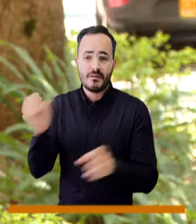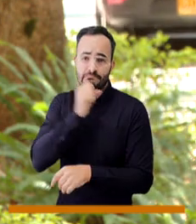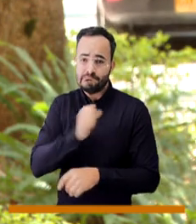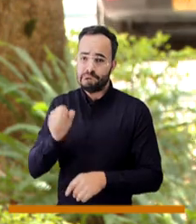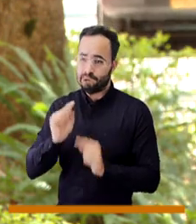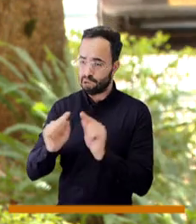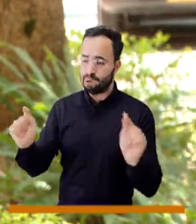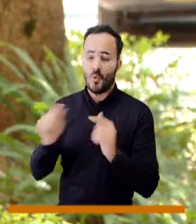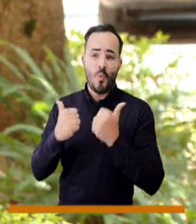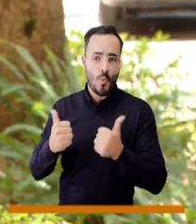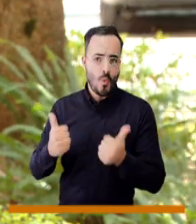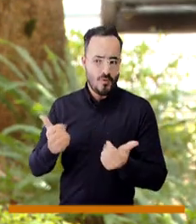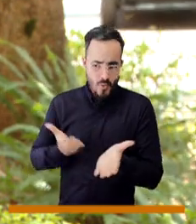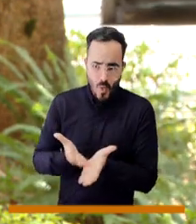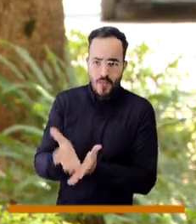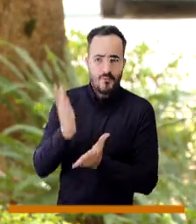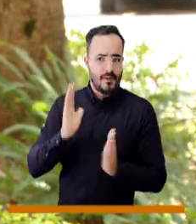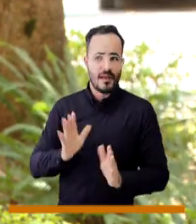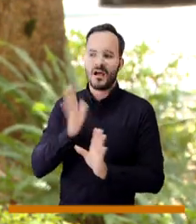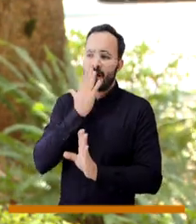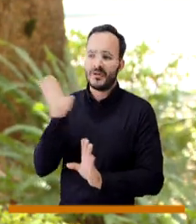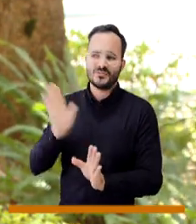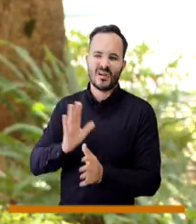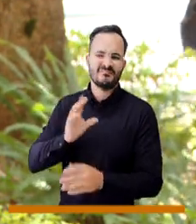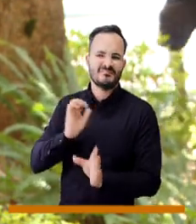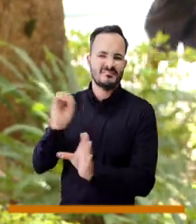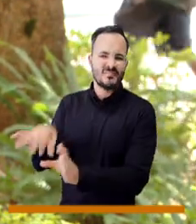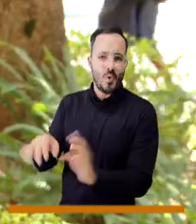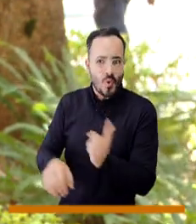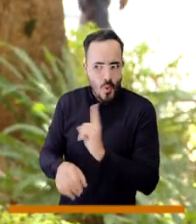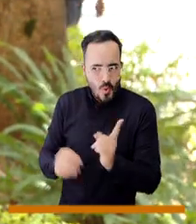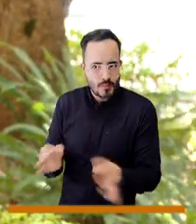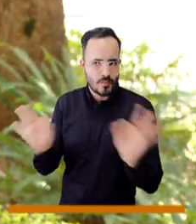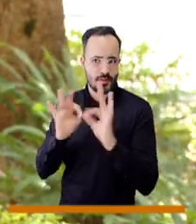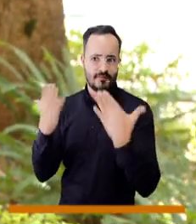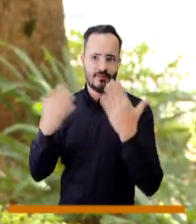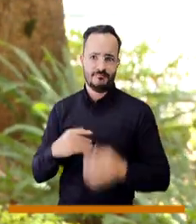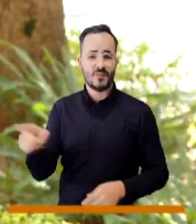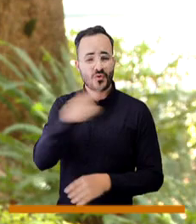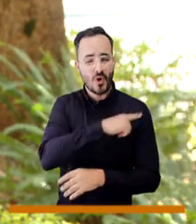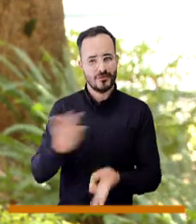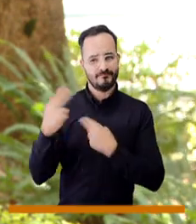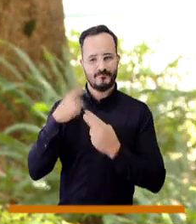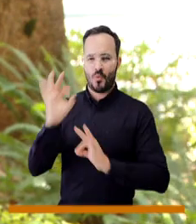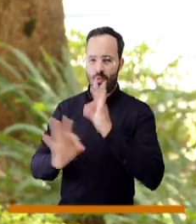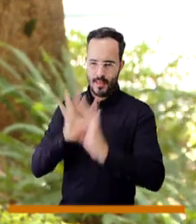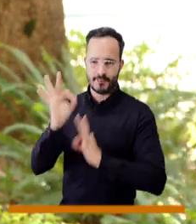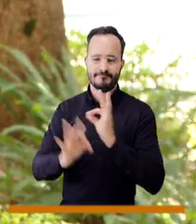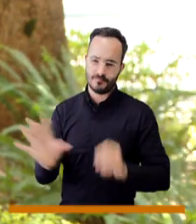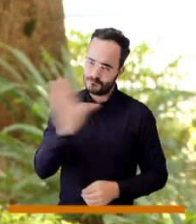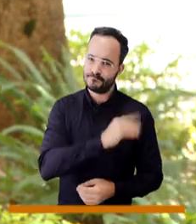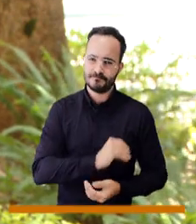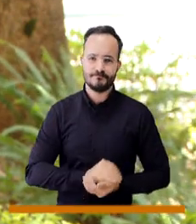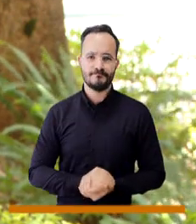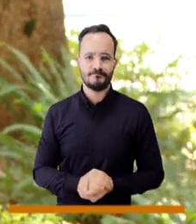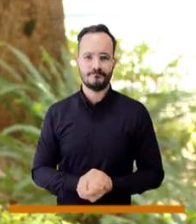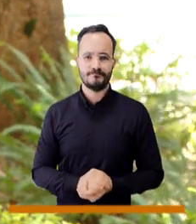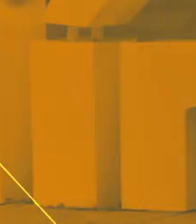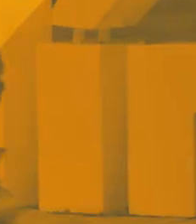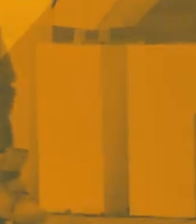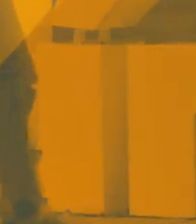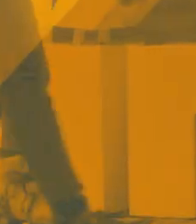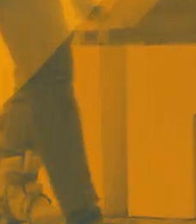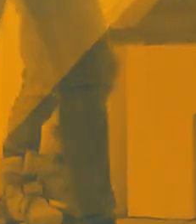mayores lo han dado todo y lo siguen dando todo porque aún son útiles para la sociedad. Así que, a cuidar a los adultos mayores.